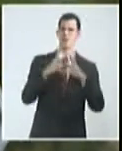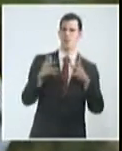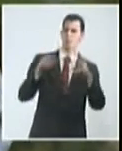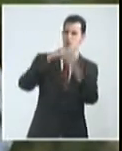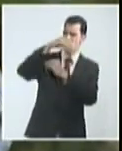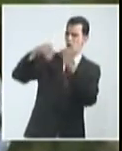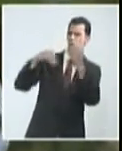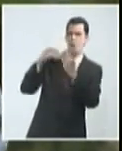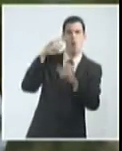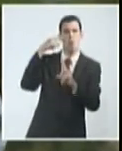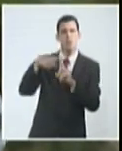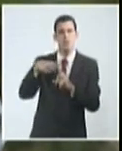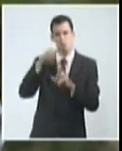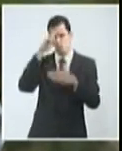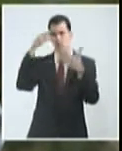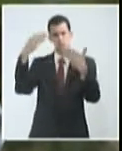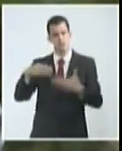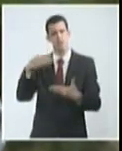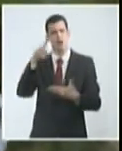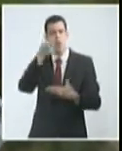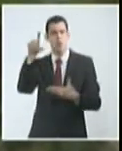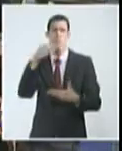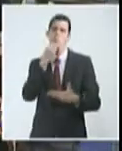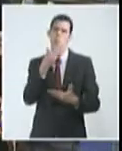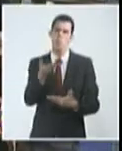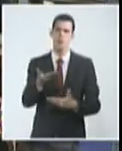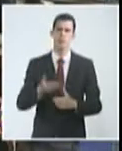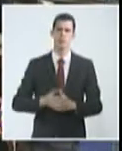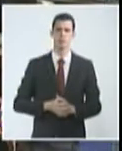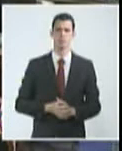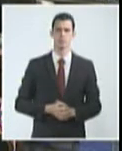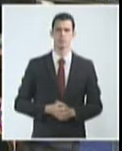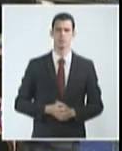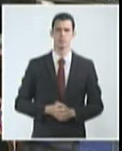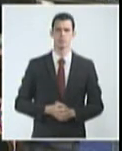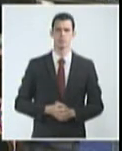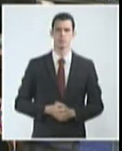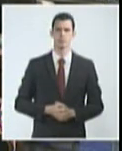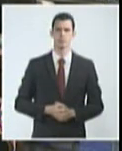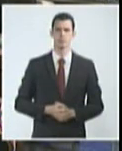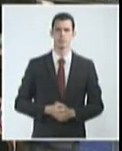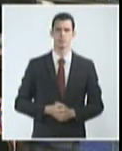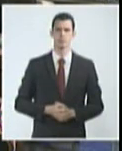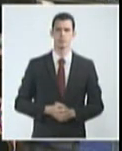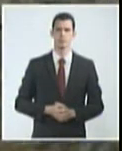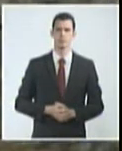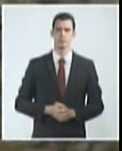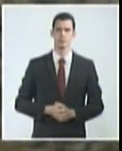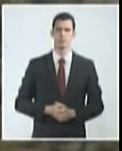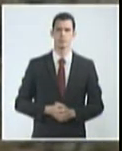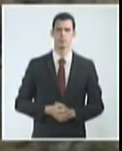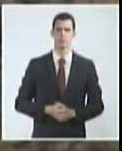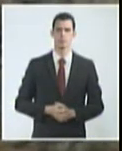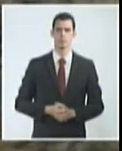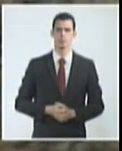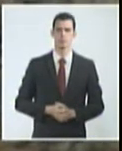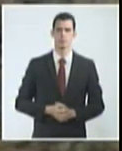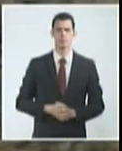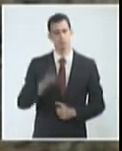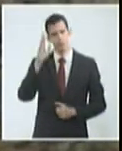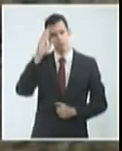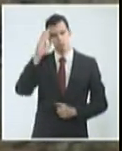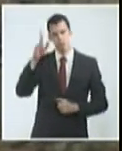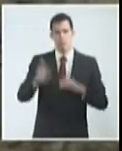lo estamos y con sistematicidad se está siguiendo. Un saludo, presidente. Wilmer. Mi pregunta,